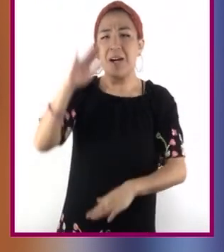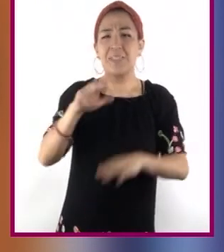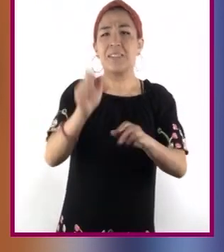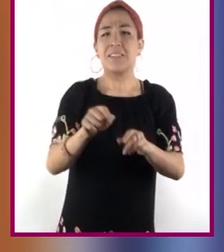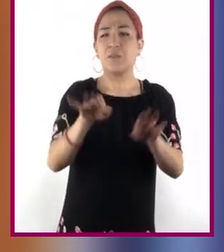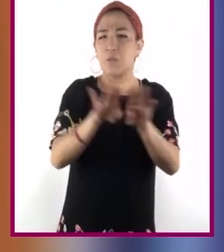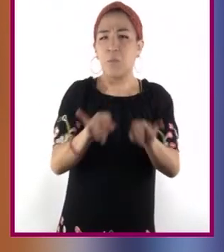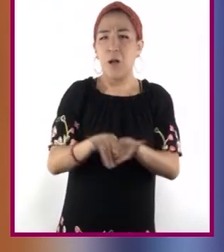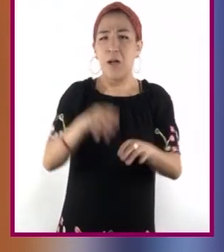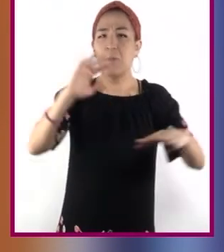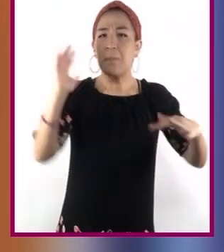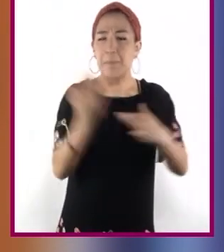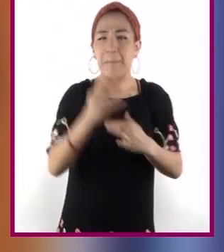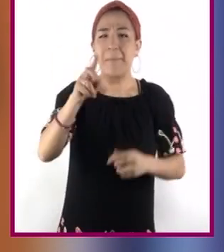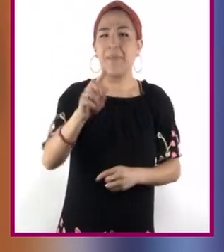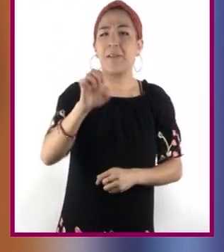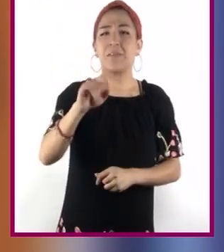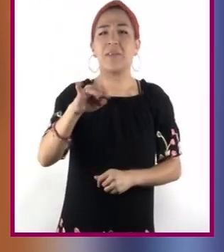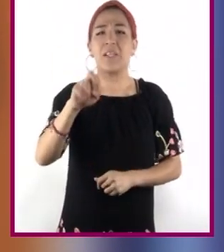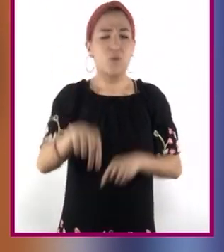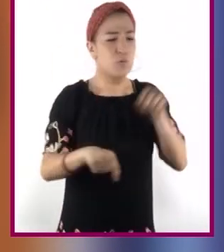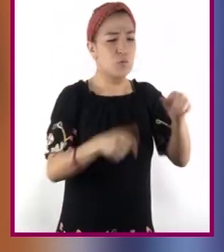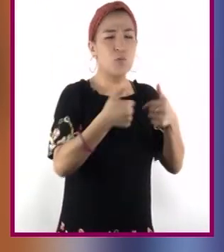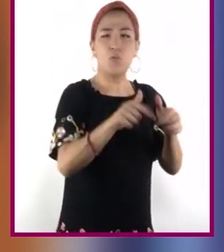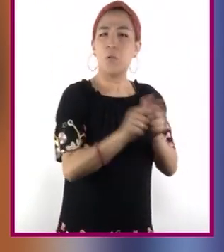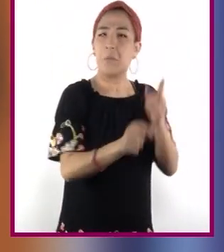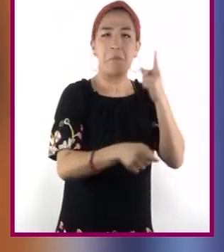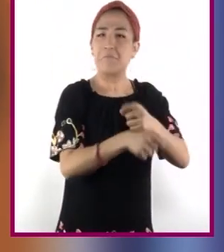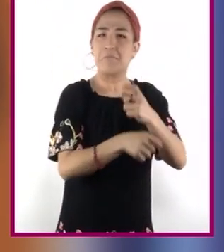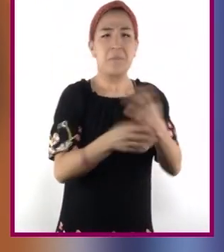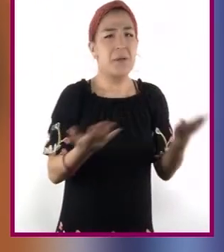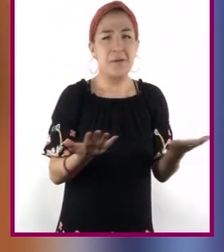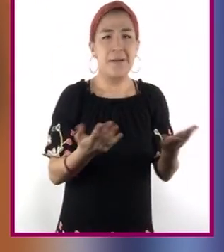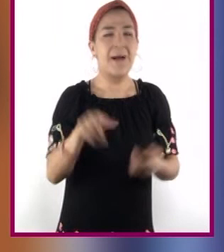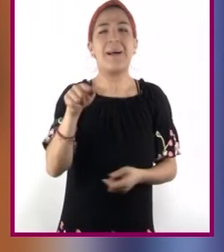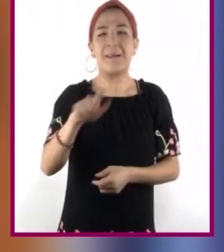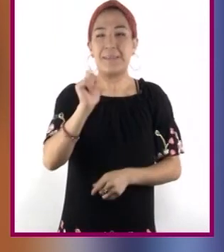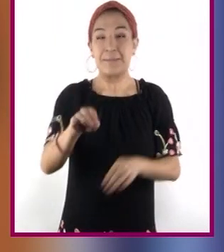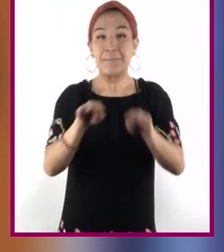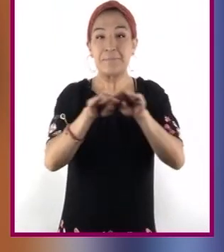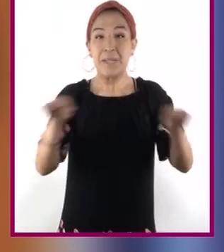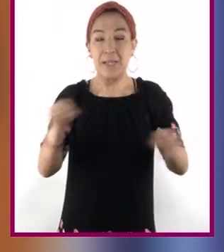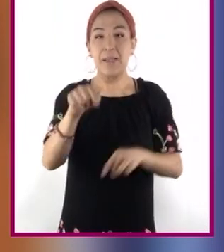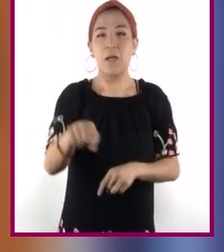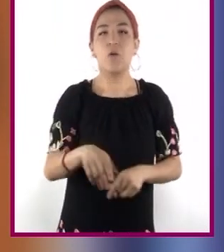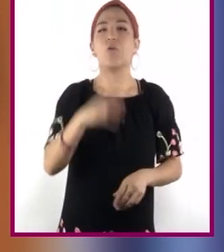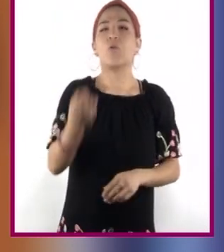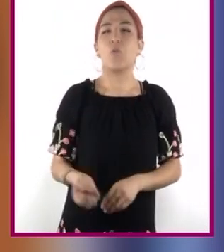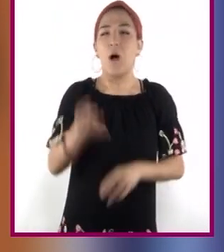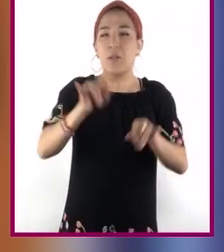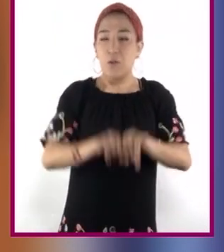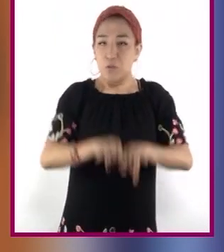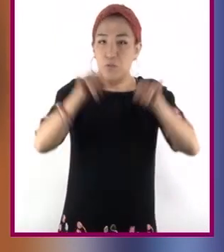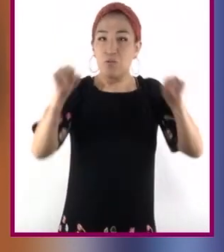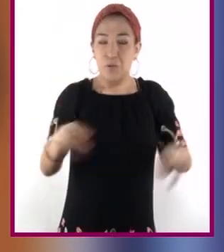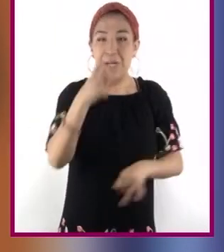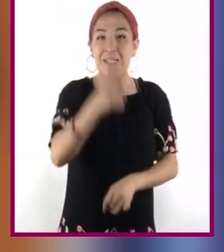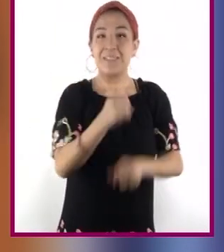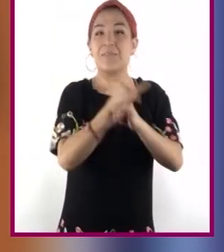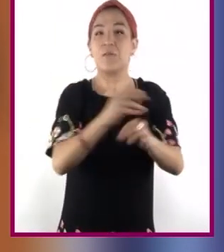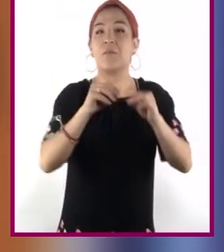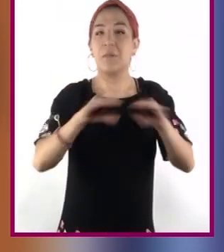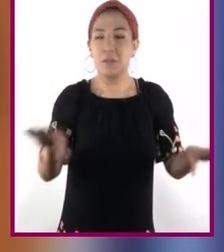desviación media que los del grupo 1? La desviación media mide qué tan dispersos se encuentran los